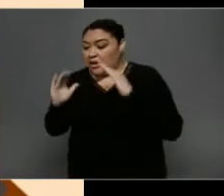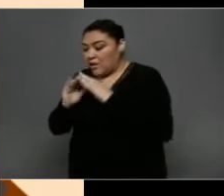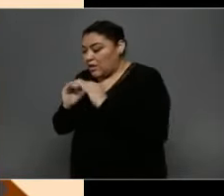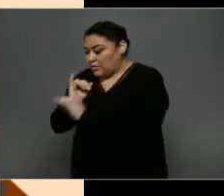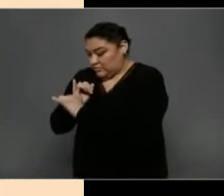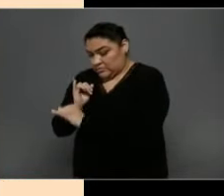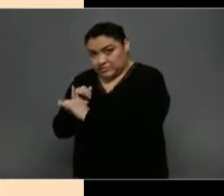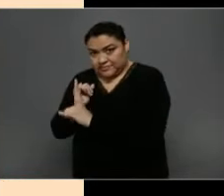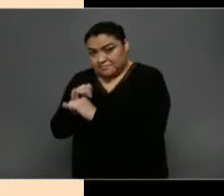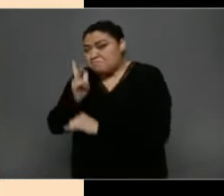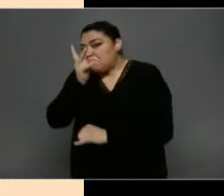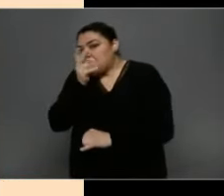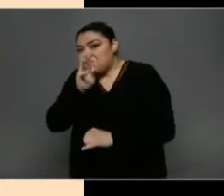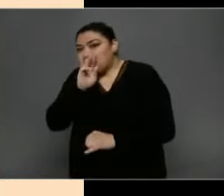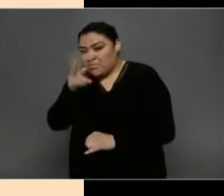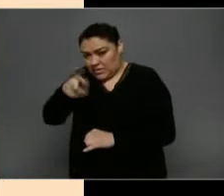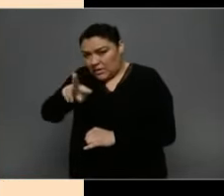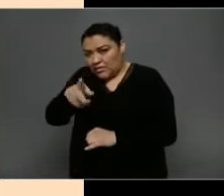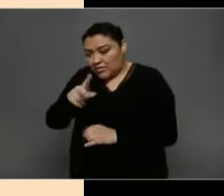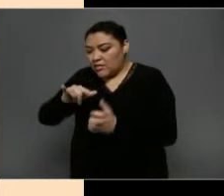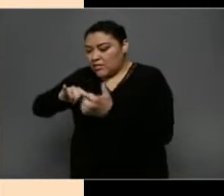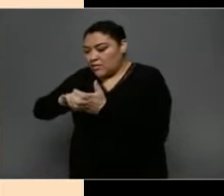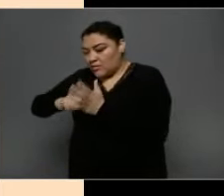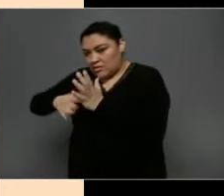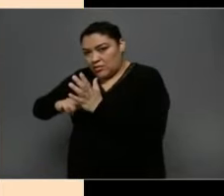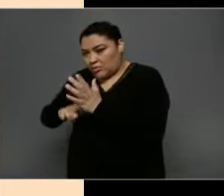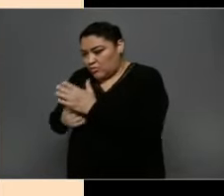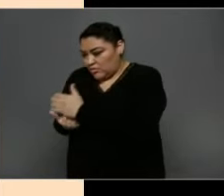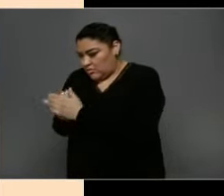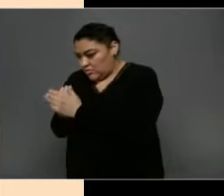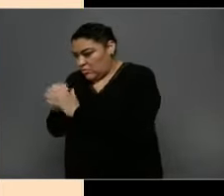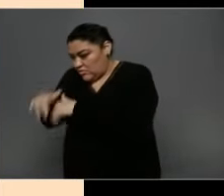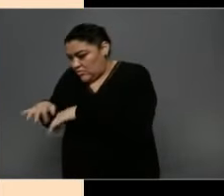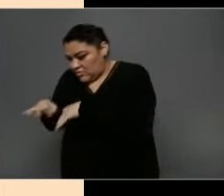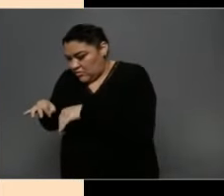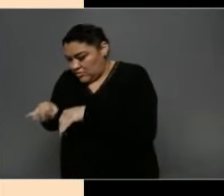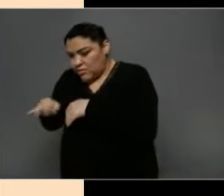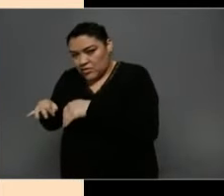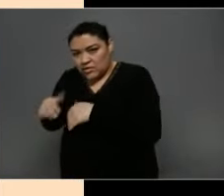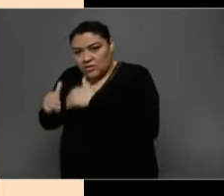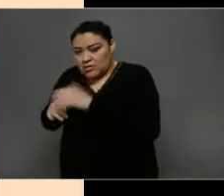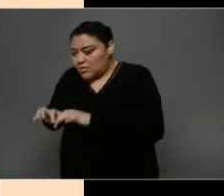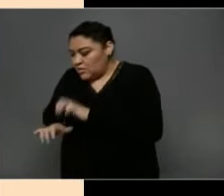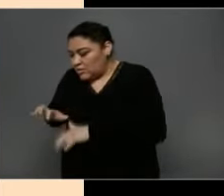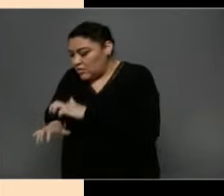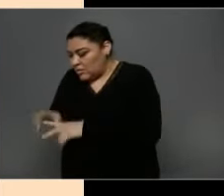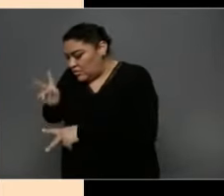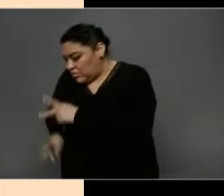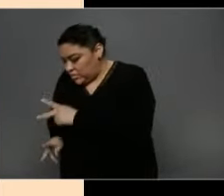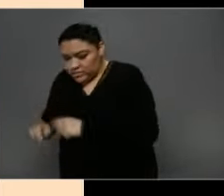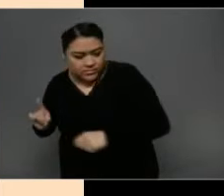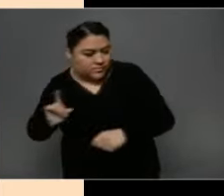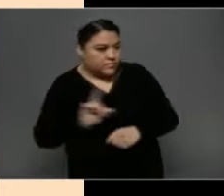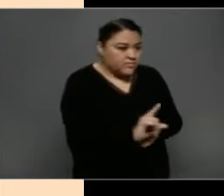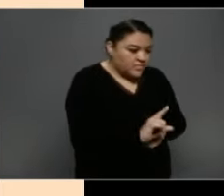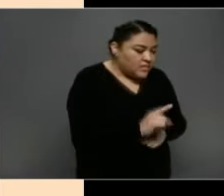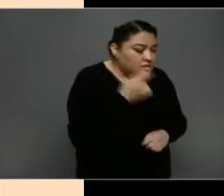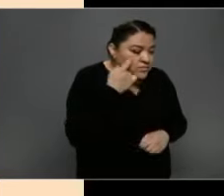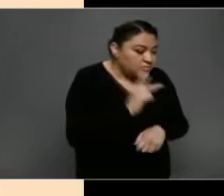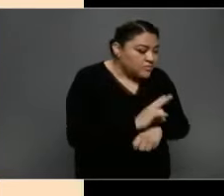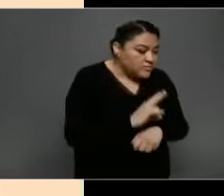papá o mamá una un horario de oficina hacen tres teclear tres cosas y tienen que